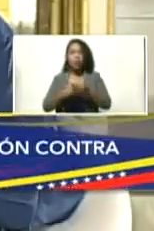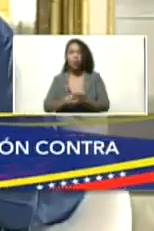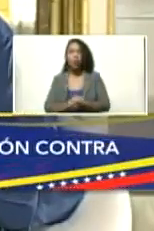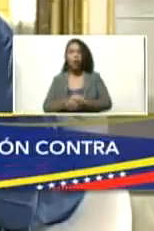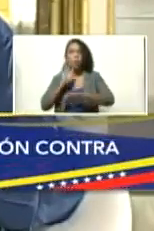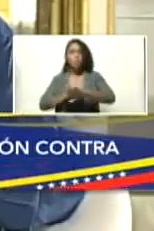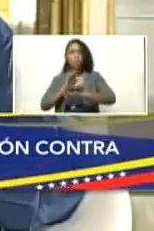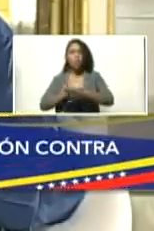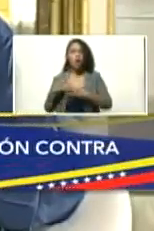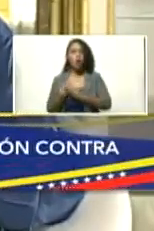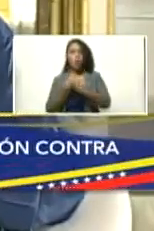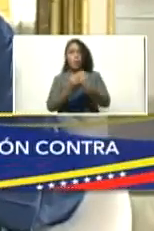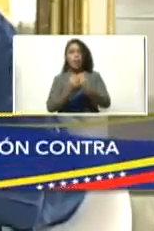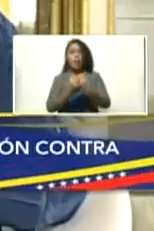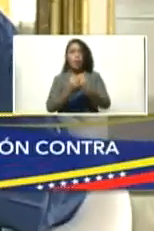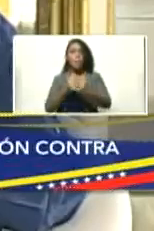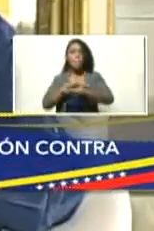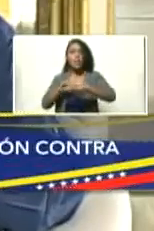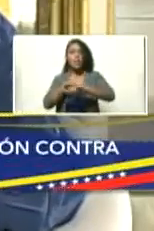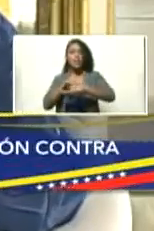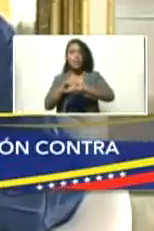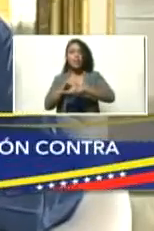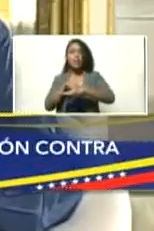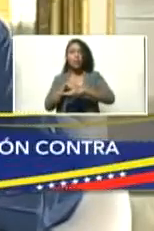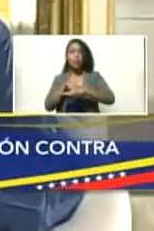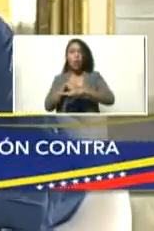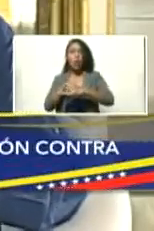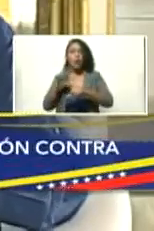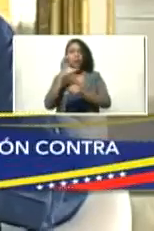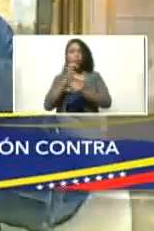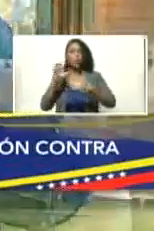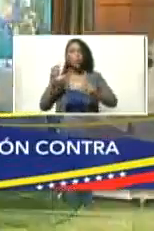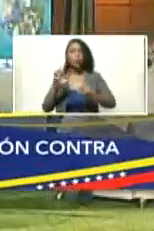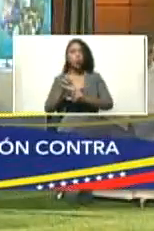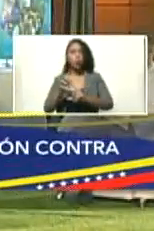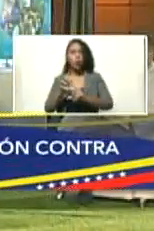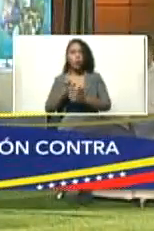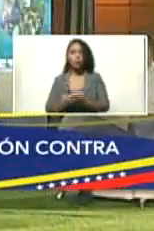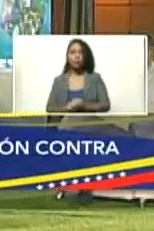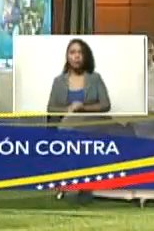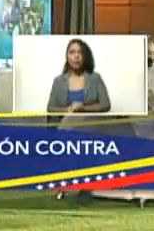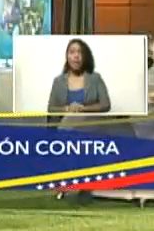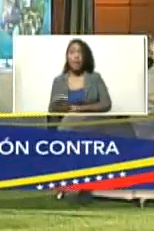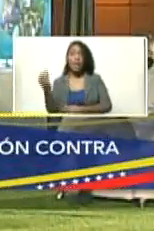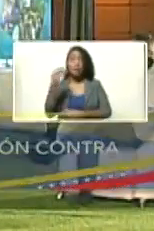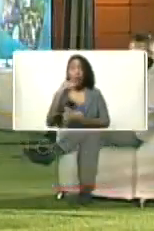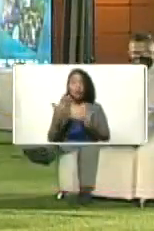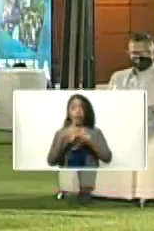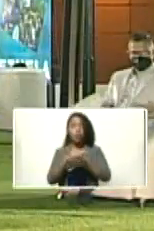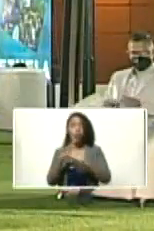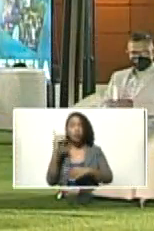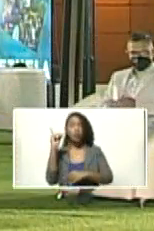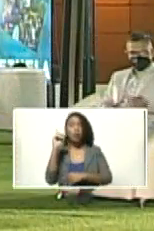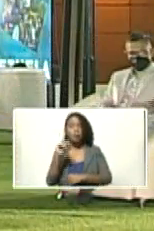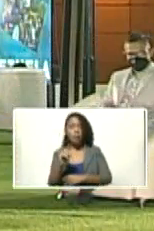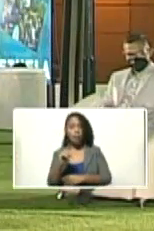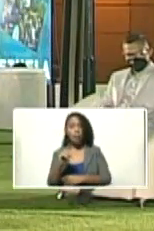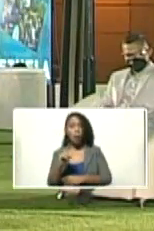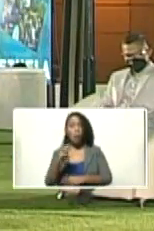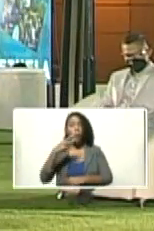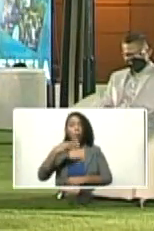el compañero ministro Ernesto Villegas Polhap, y además está conformada por Pedro